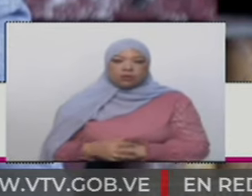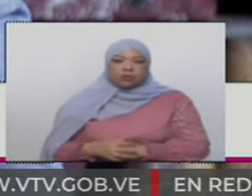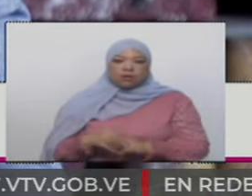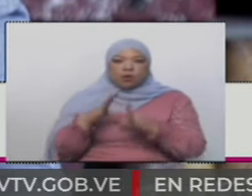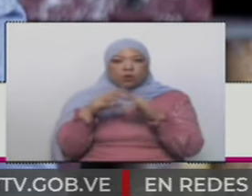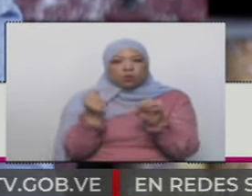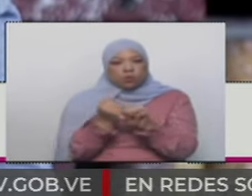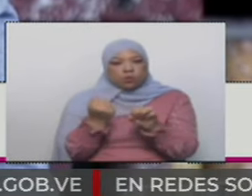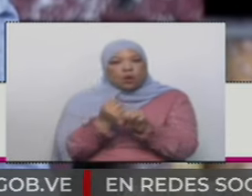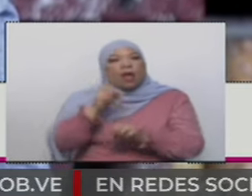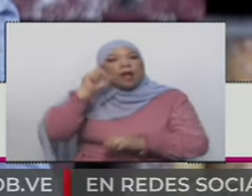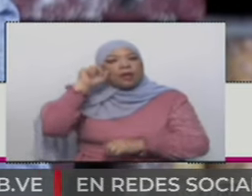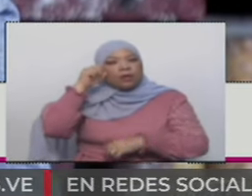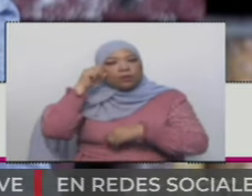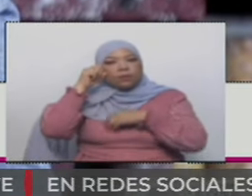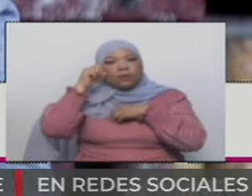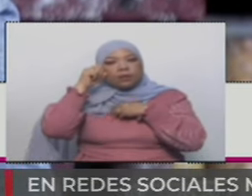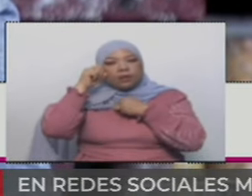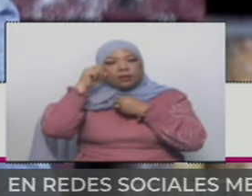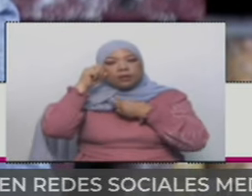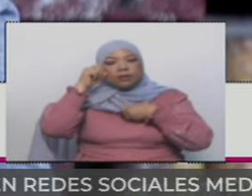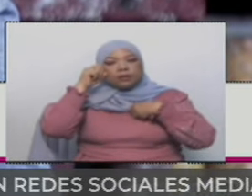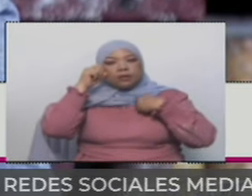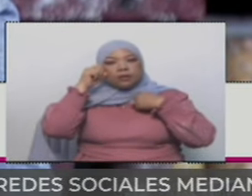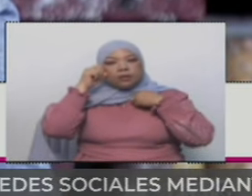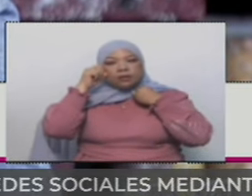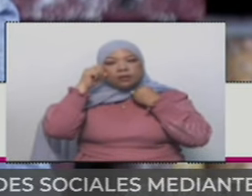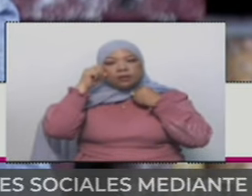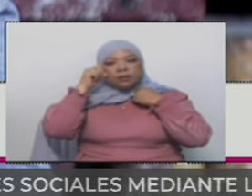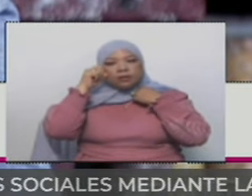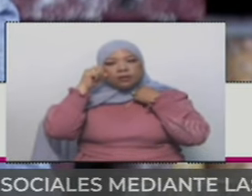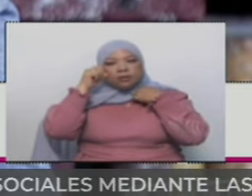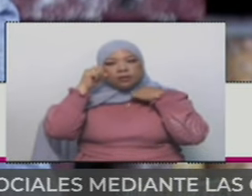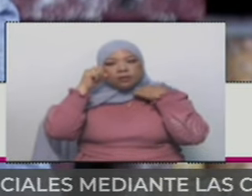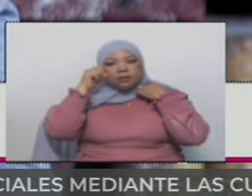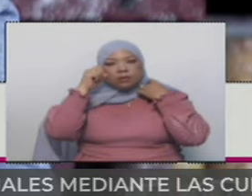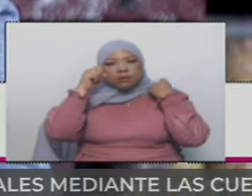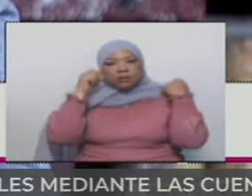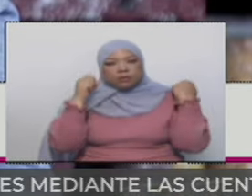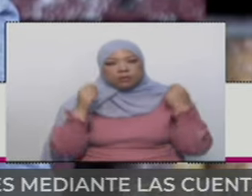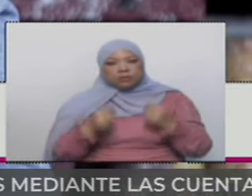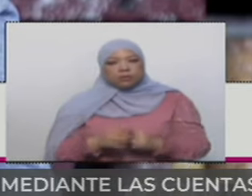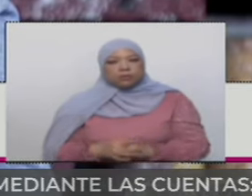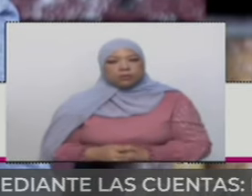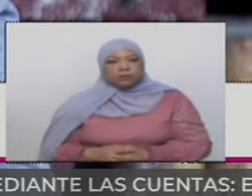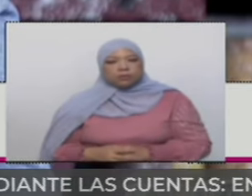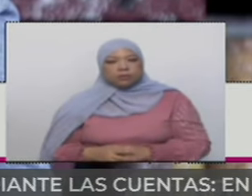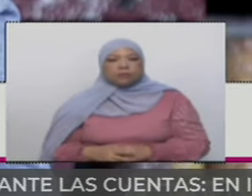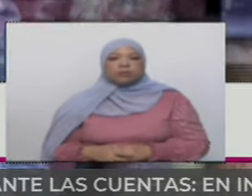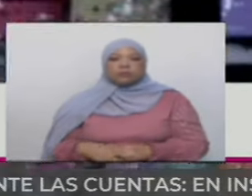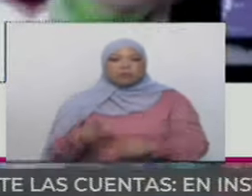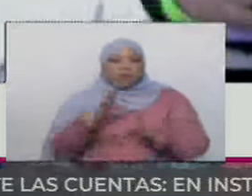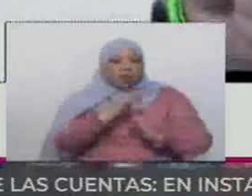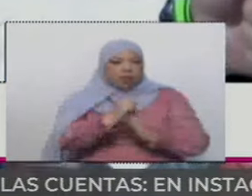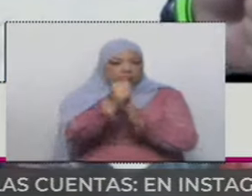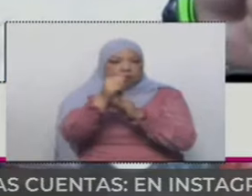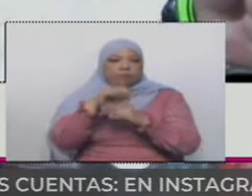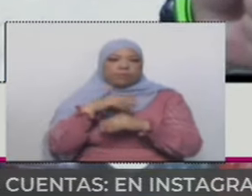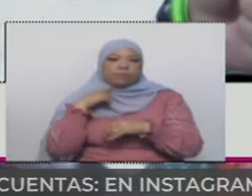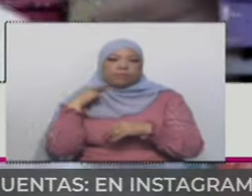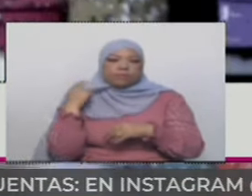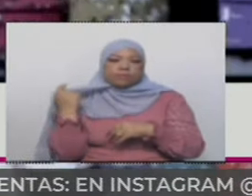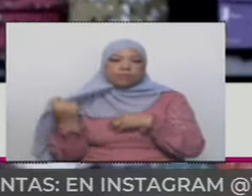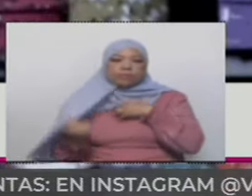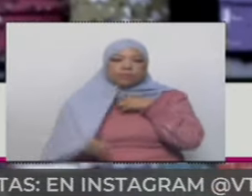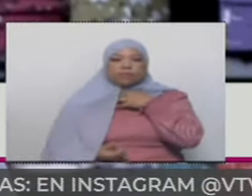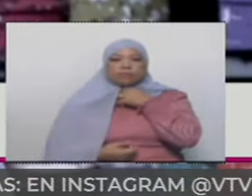completamente lo recuerdo. Que usted vaya, comencé la compañera, a la cabeza. A la cabeza voy. Y